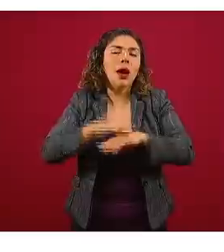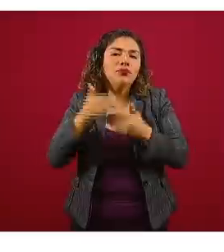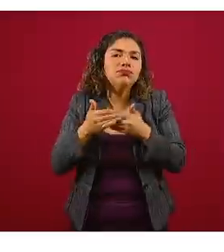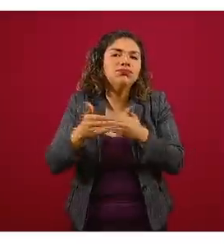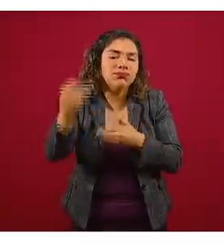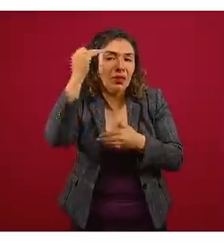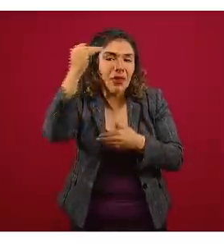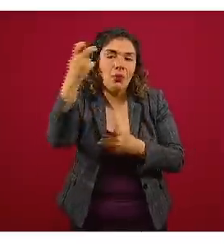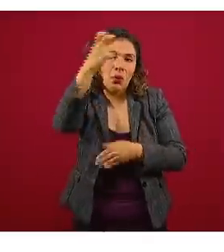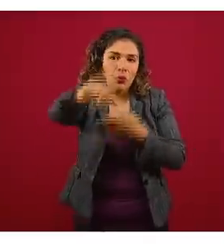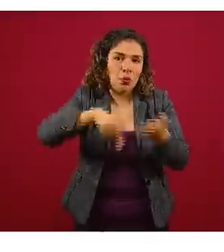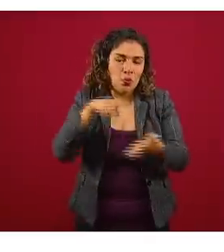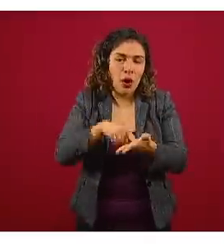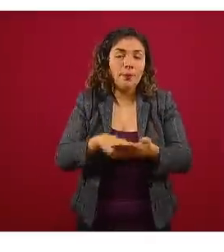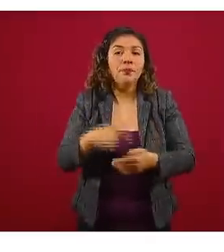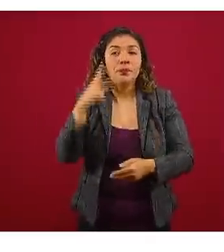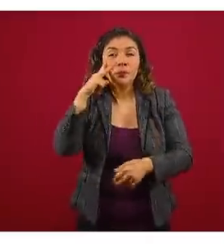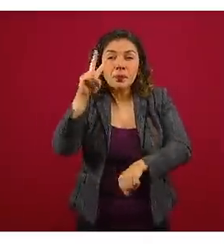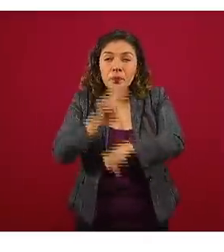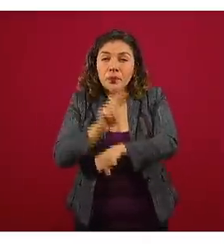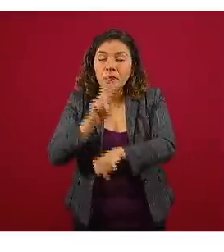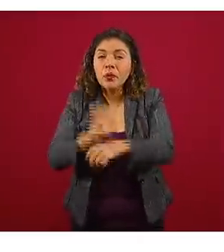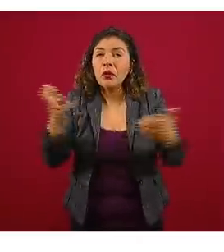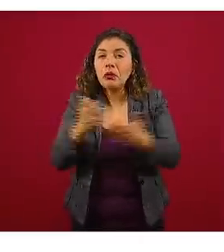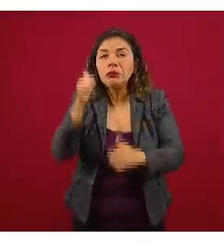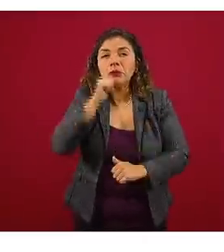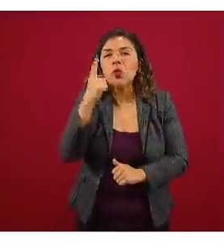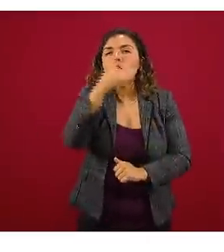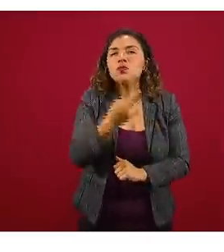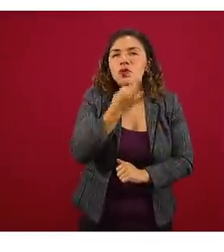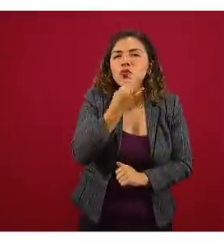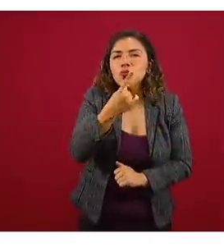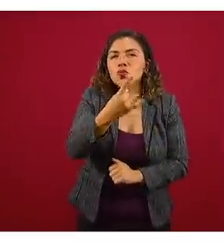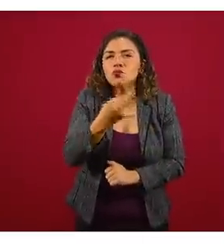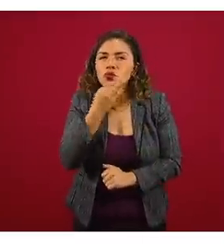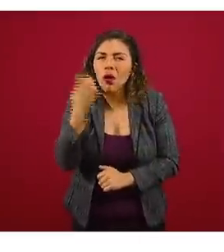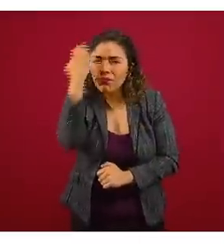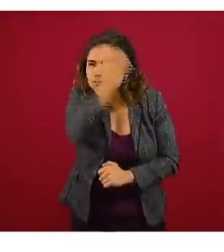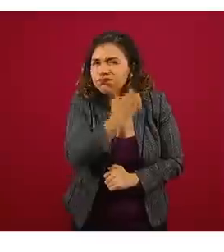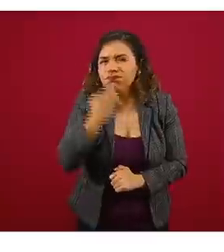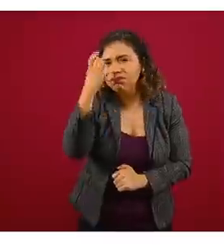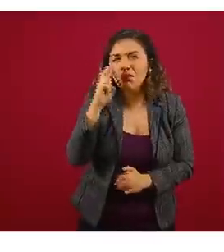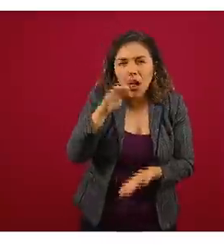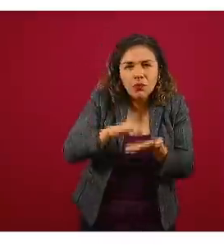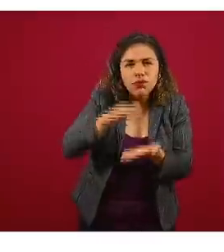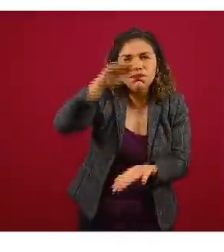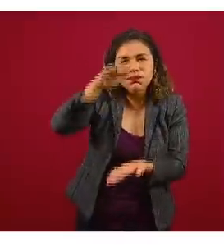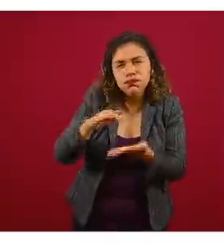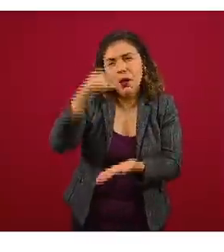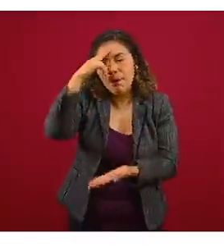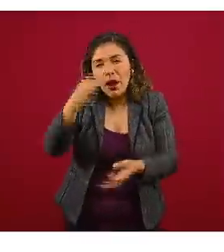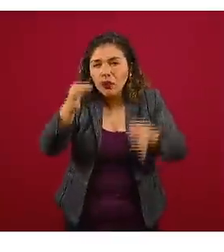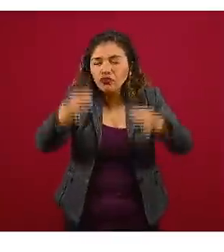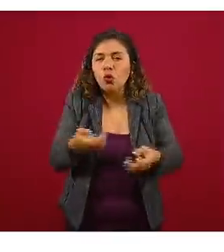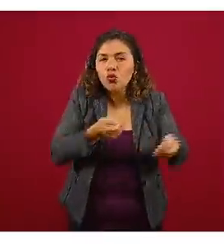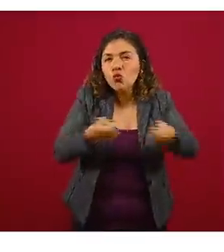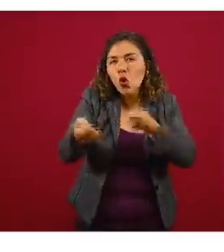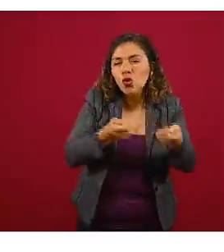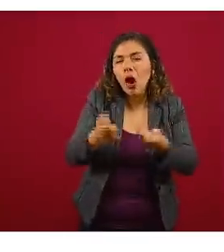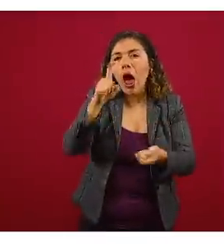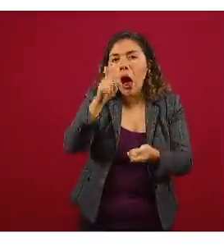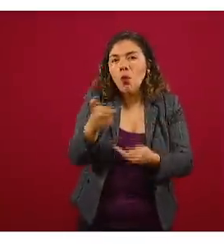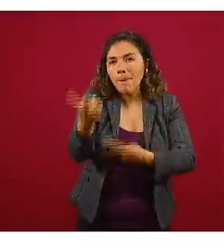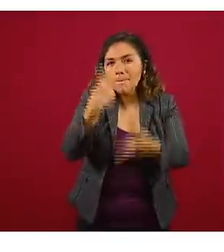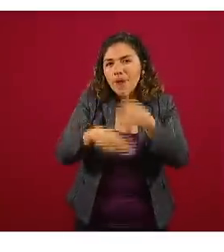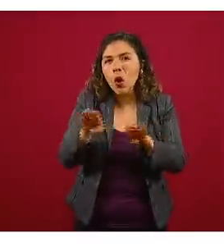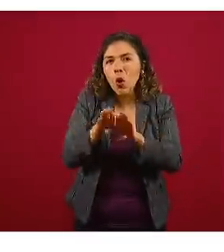la región el monitoreo de presas se realiza minuto a minuto justamente para controlar es administrar esa agua